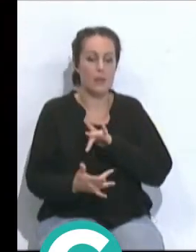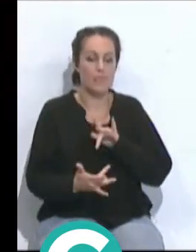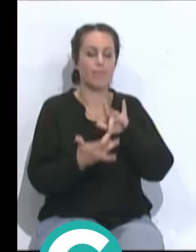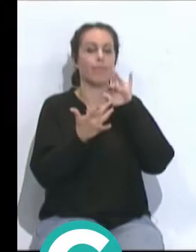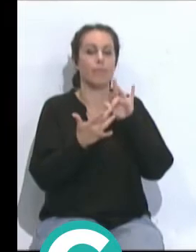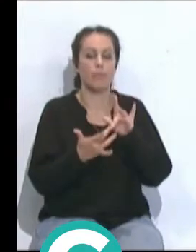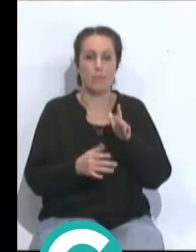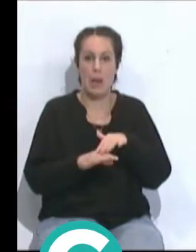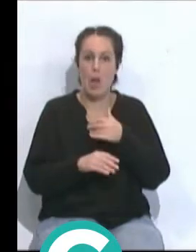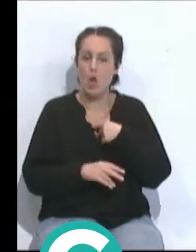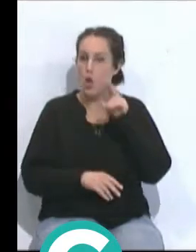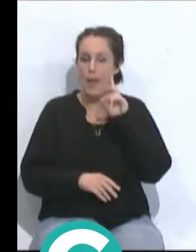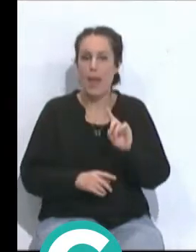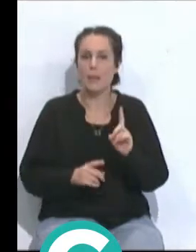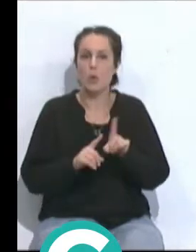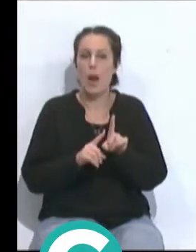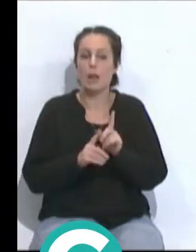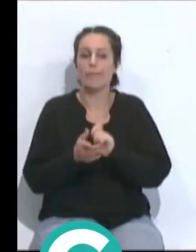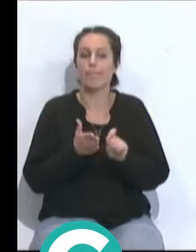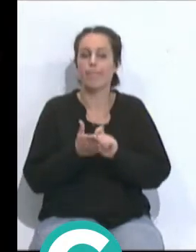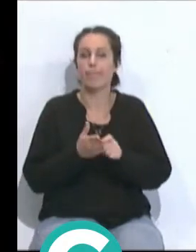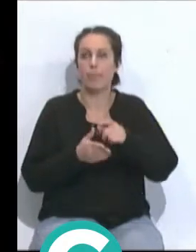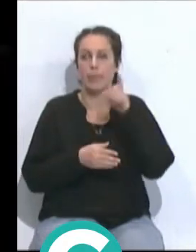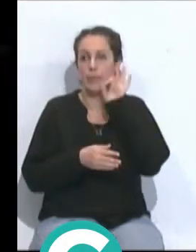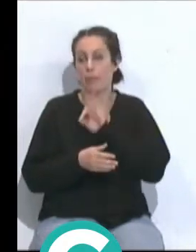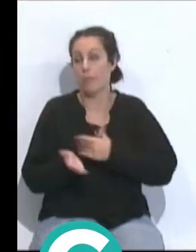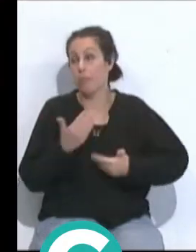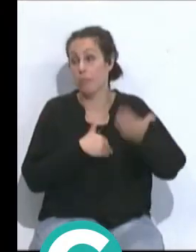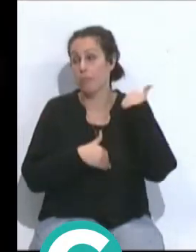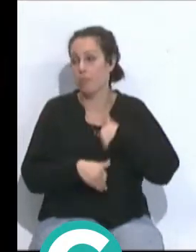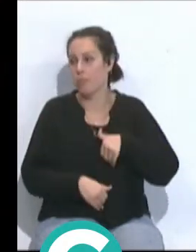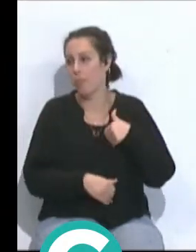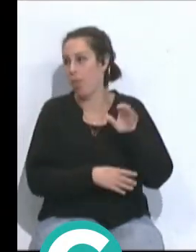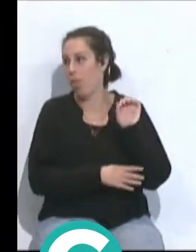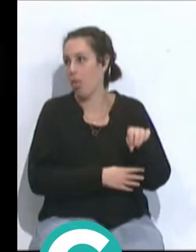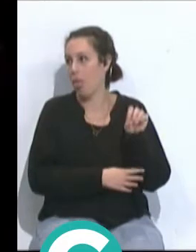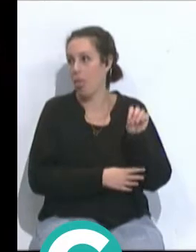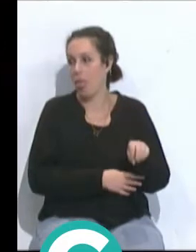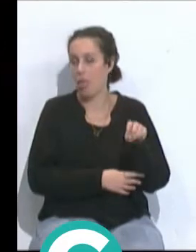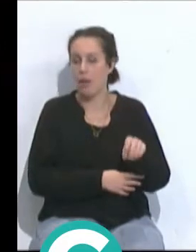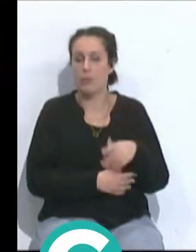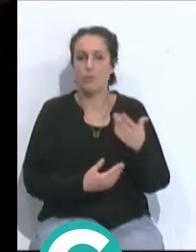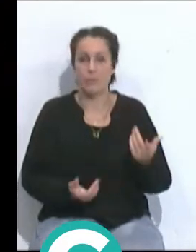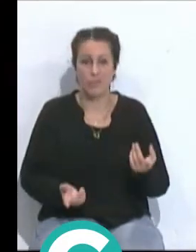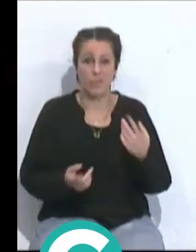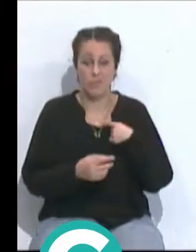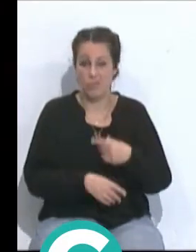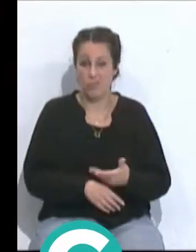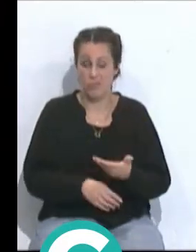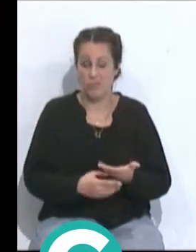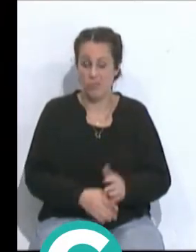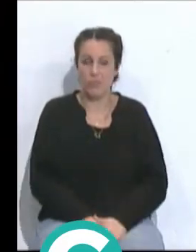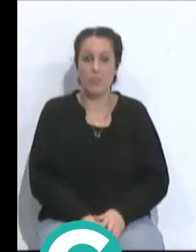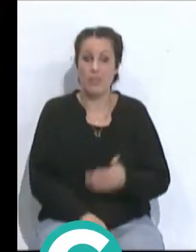con ellos, ¿no? Para que no vean que es algo que se escribió hace muchos siglos y que ya eso no tiene hoy en día ningún tipo de relevancia.